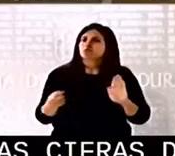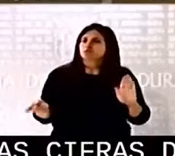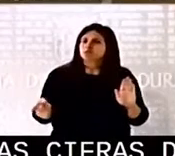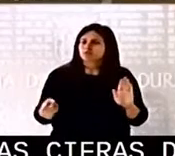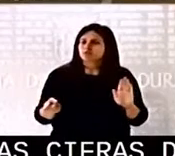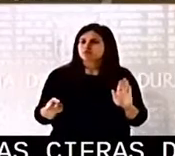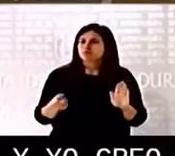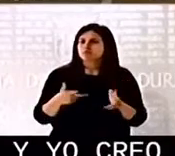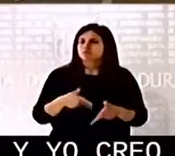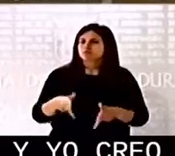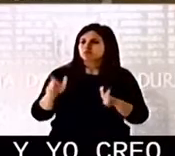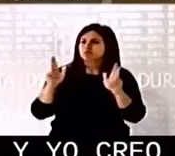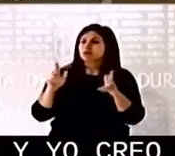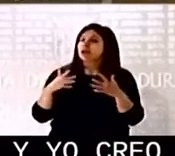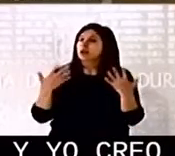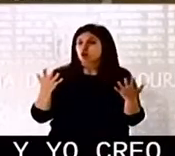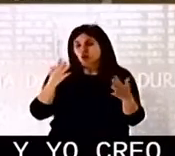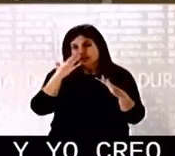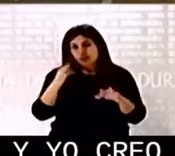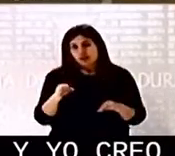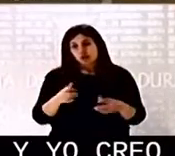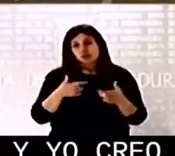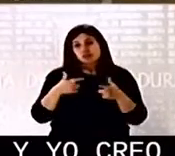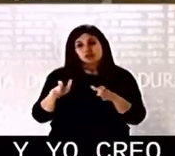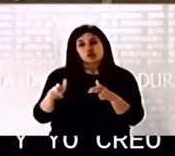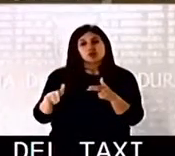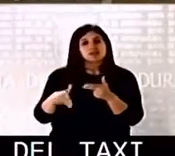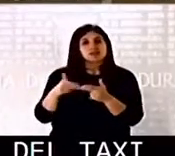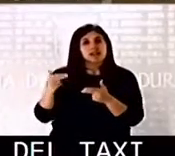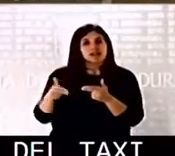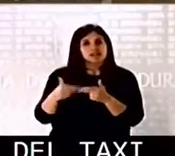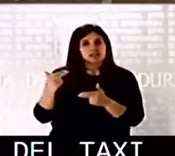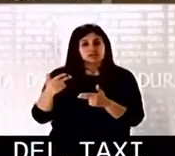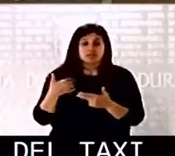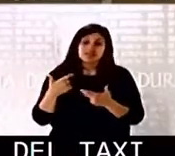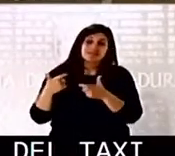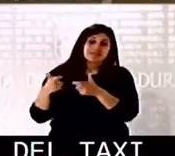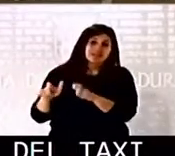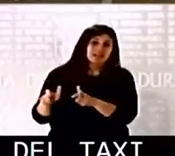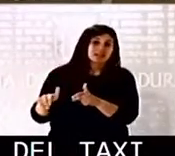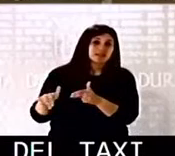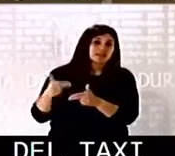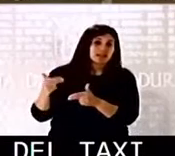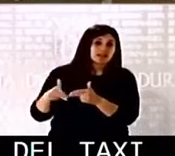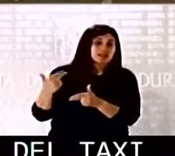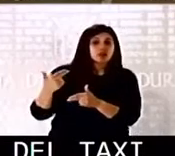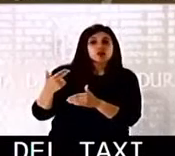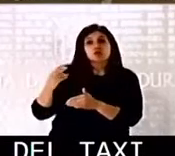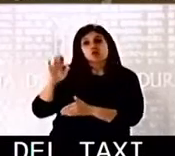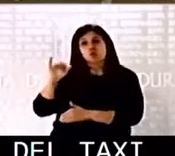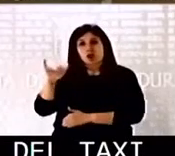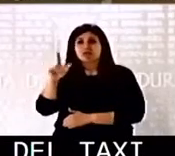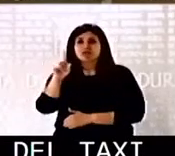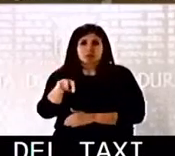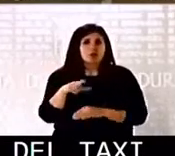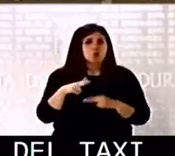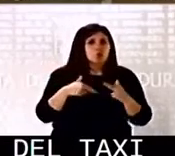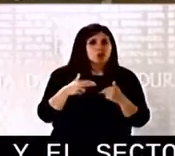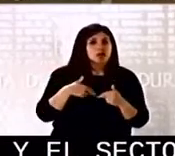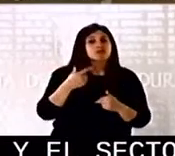yo creo que el sector del taxi, fundamentalmente del taxi rural, también del taxi urbano, ¿por qué no?, y el sector